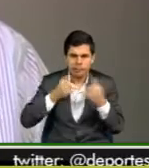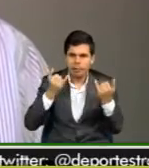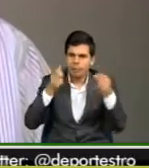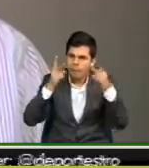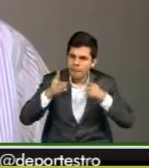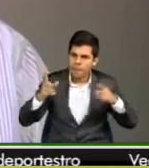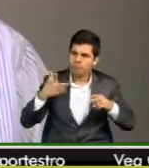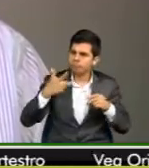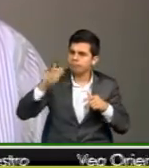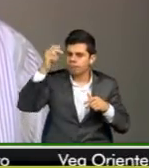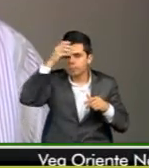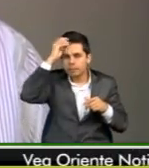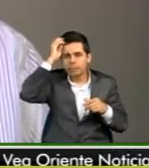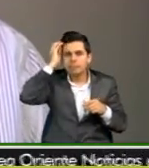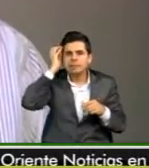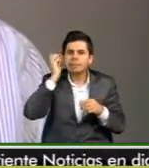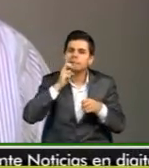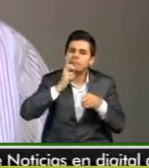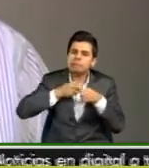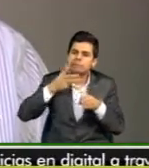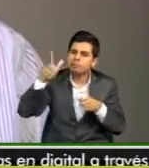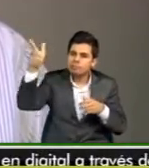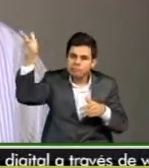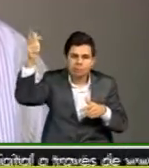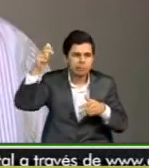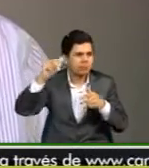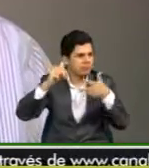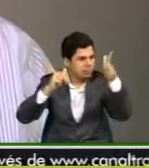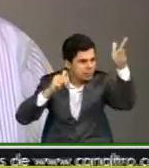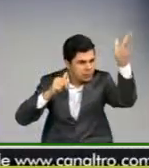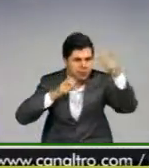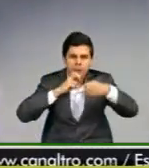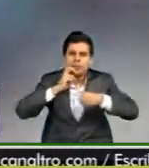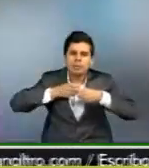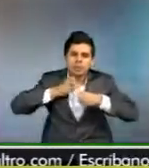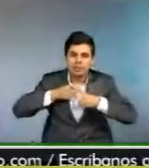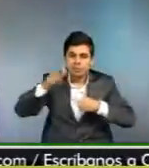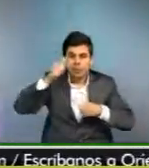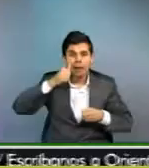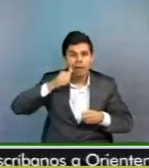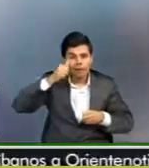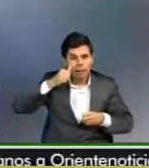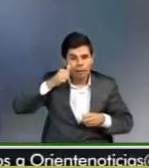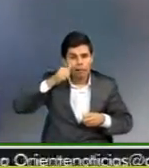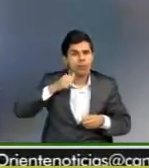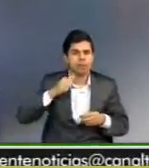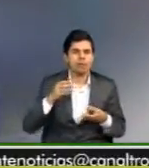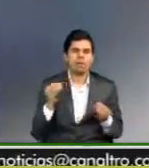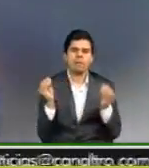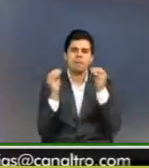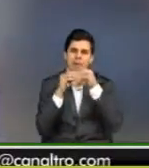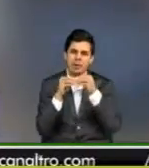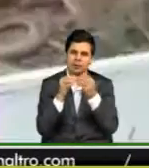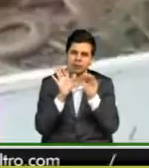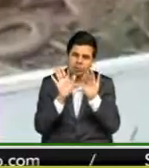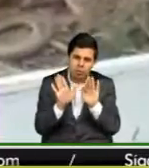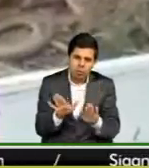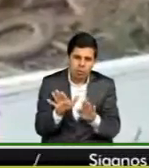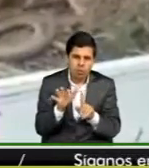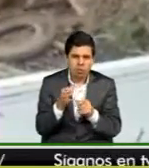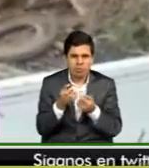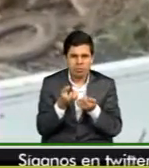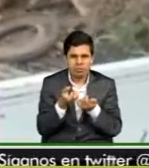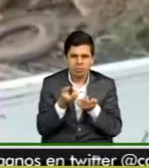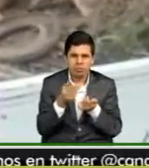viajando con muchas dificultades, corriendo muchos peligros hacia Arauca y también hacia las cabeceras municipales